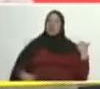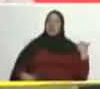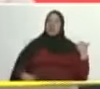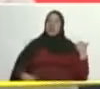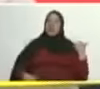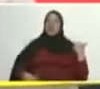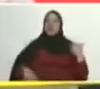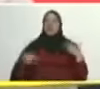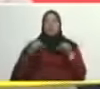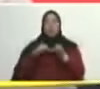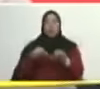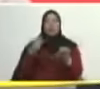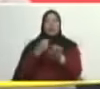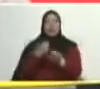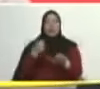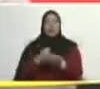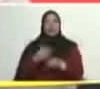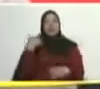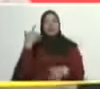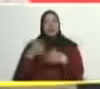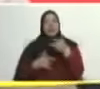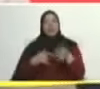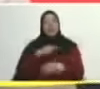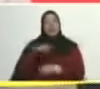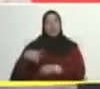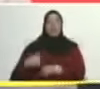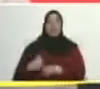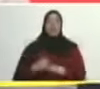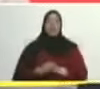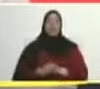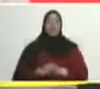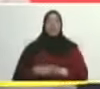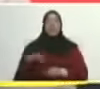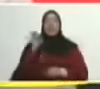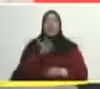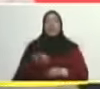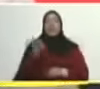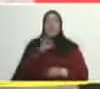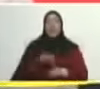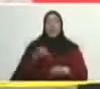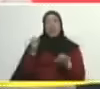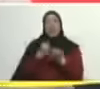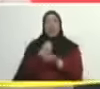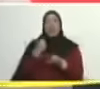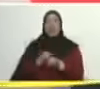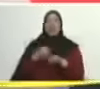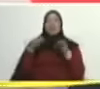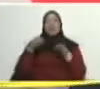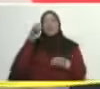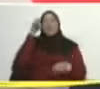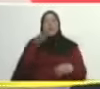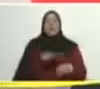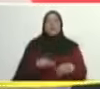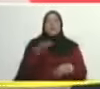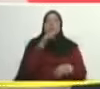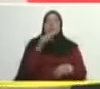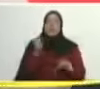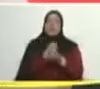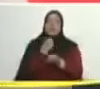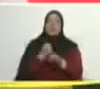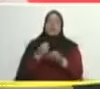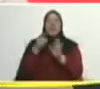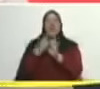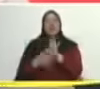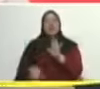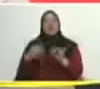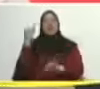su condición previa al asalto de la embajada mexicana y a reencauzar su caso en correspondencia con el derecho